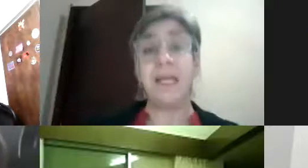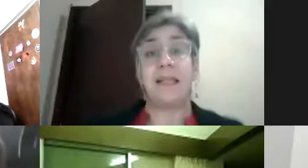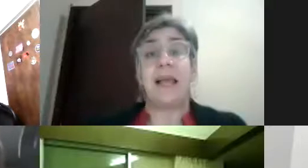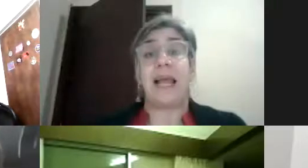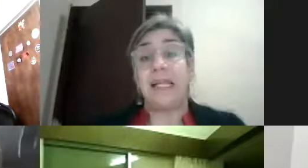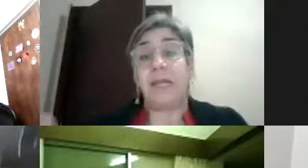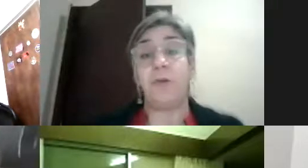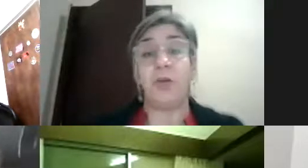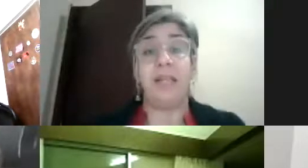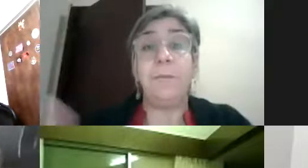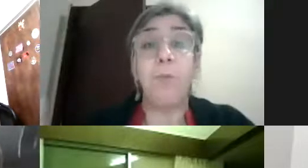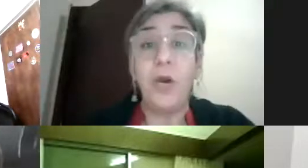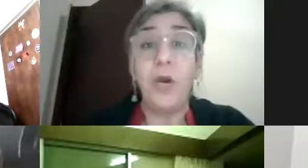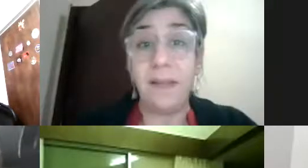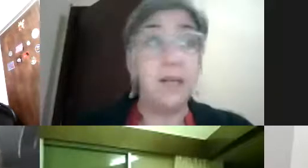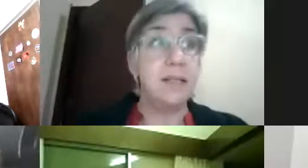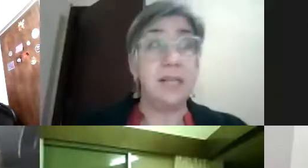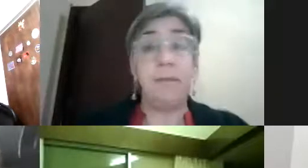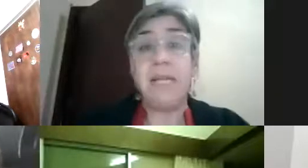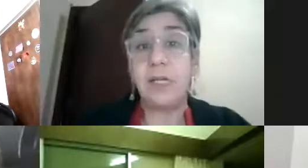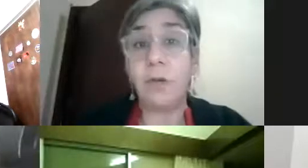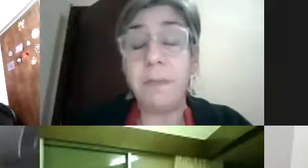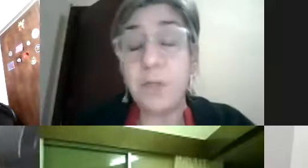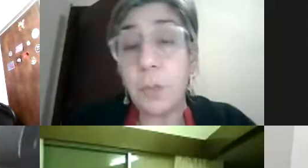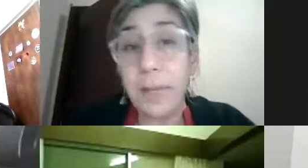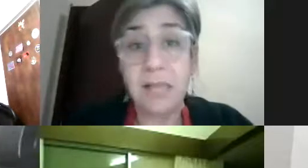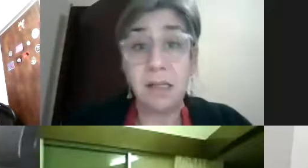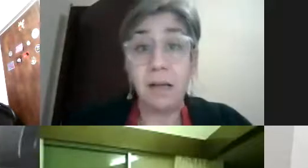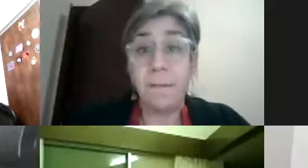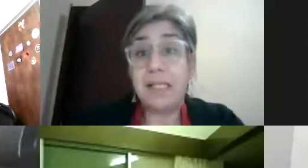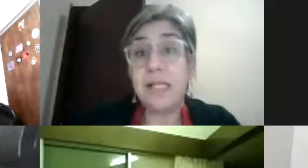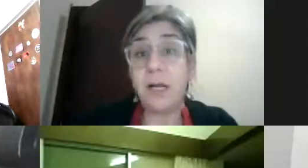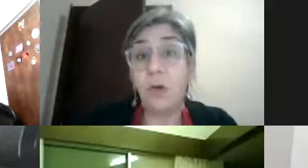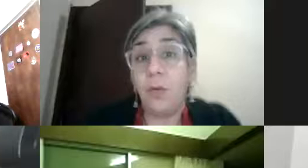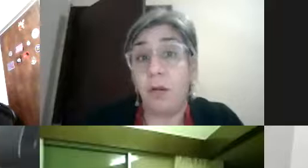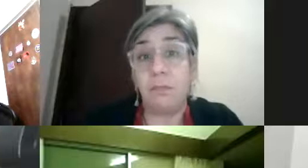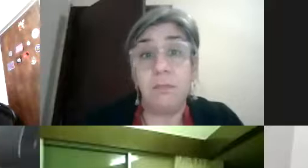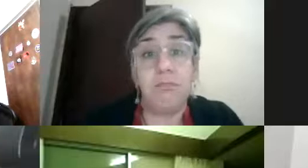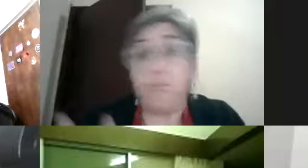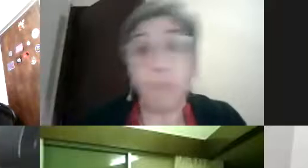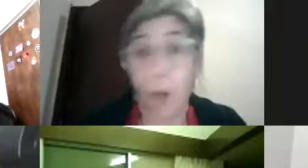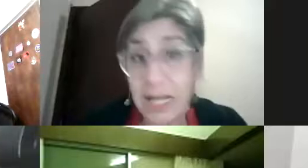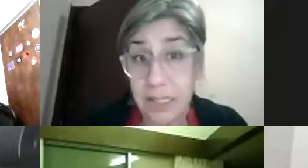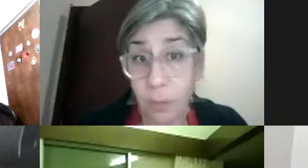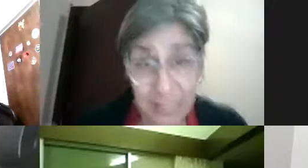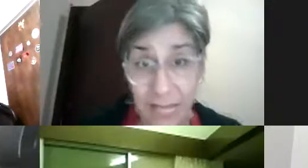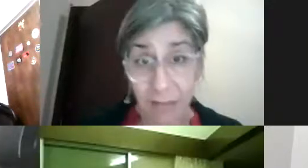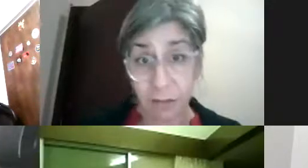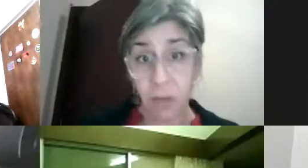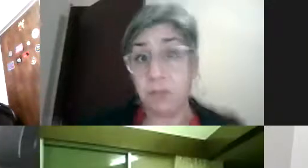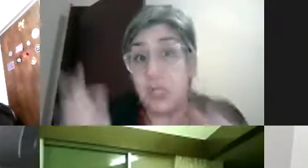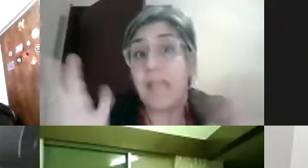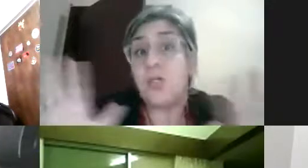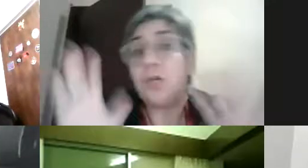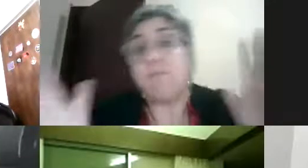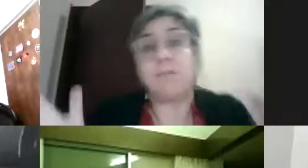también está la gente que, bueno, que dispone de 3.000, 5.000 pesos por mes para hacerlo, bueno, lo hace, lo puede hacer,